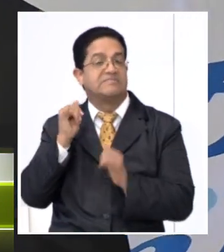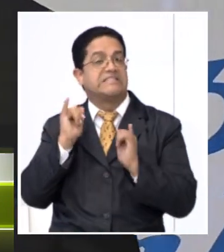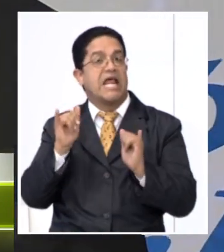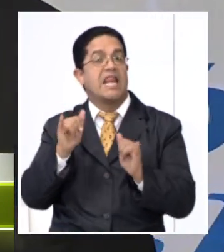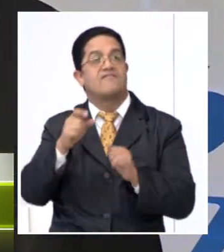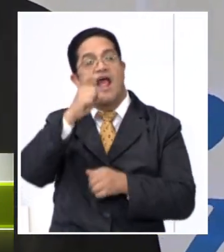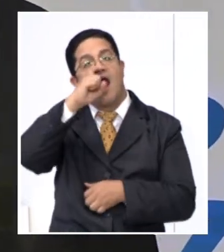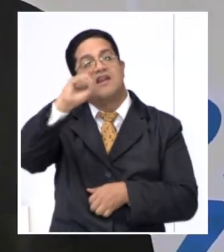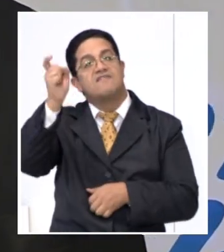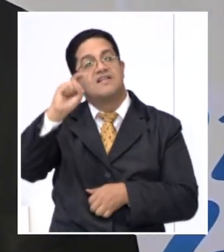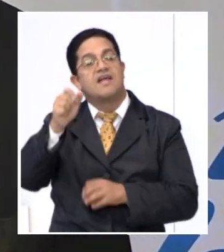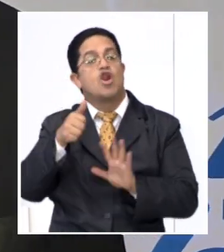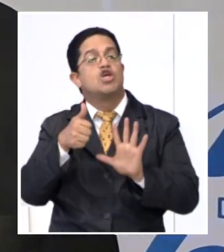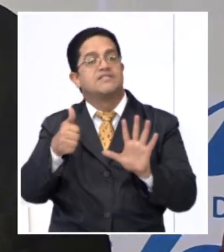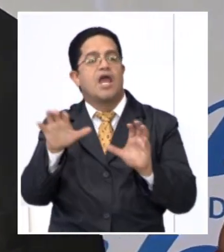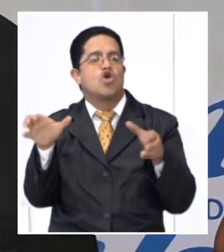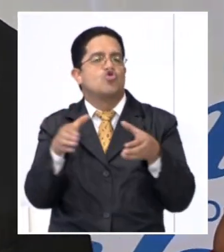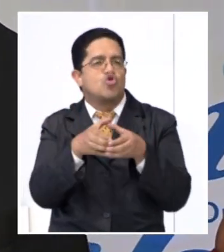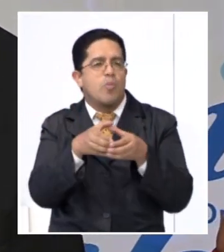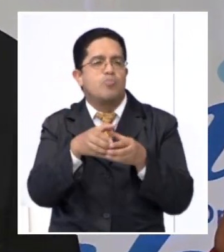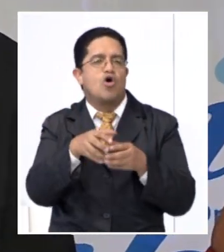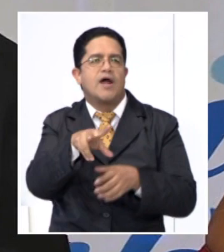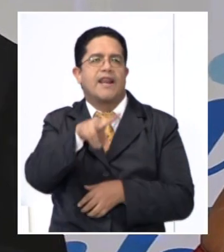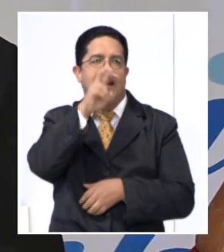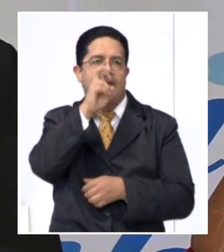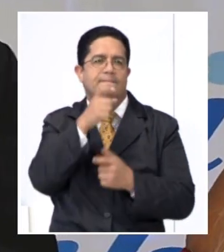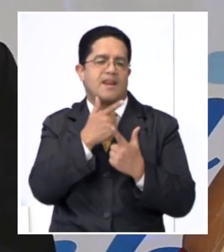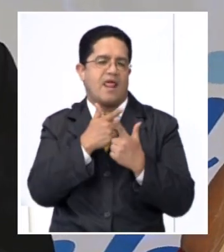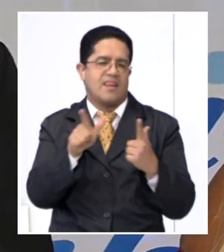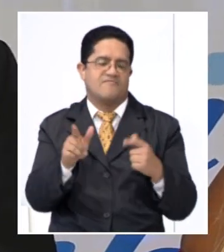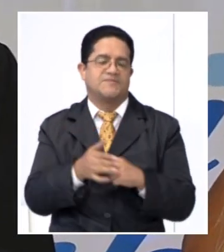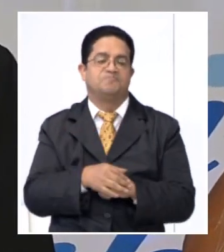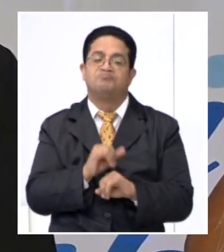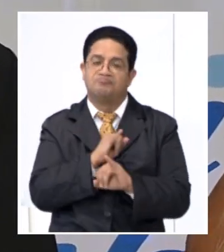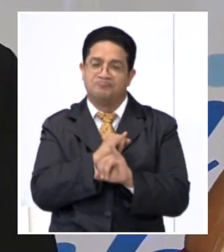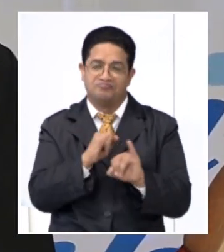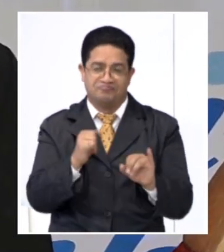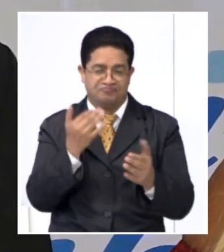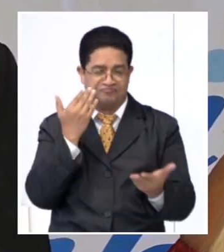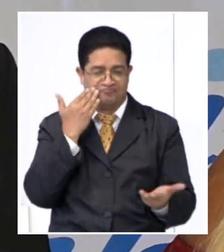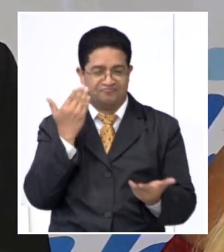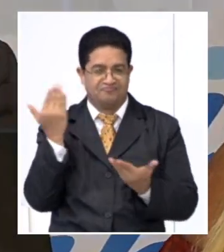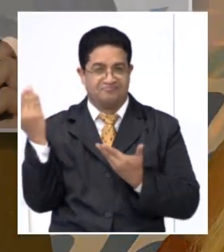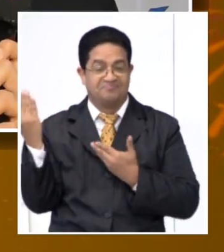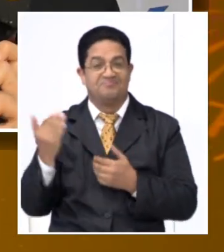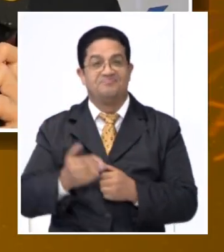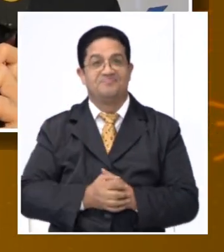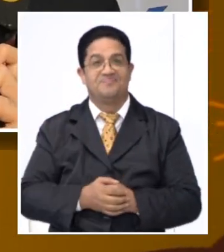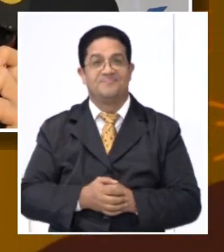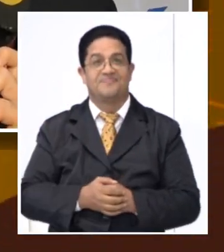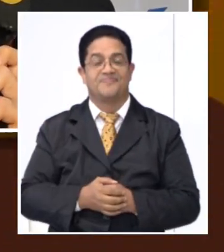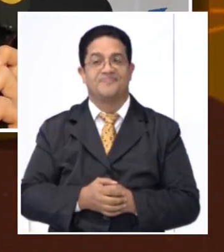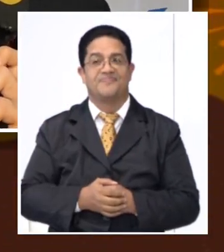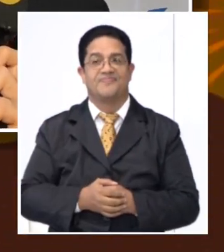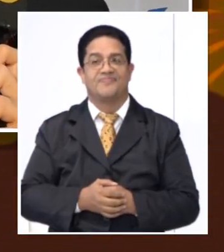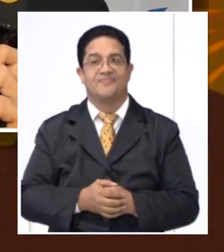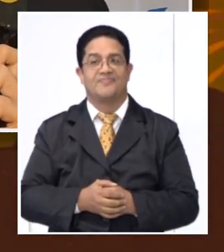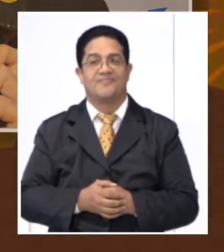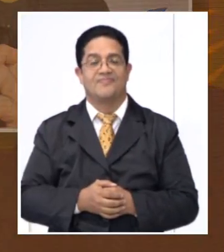el aniversario número 6 del grupo Respira Libre. Nosotros con esta información a esta hora retornamos el contacto al estudio.